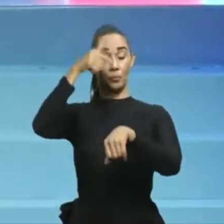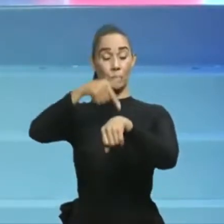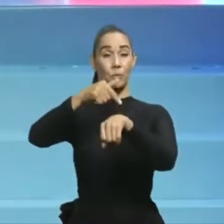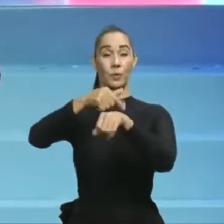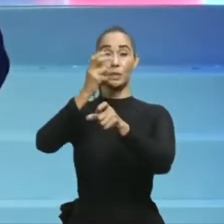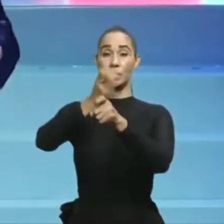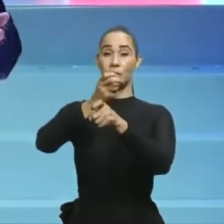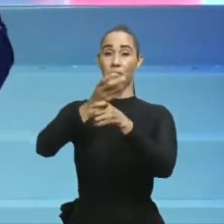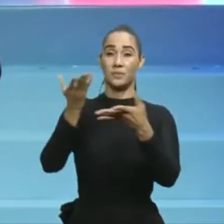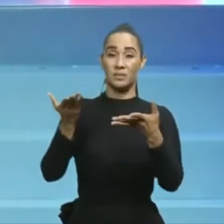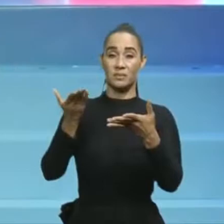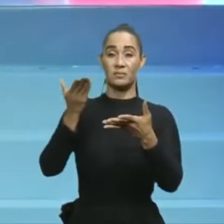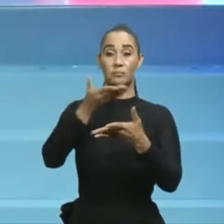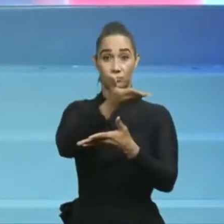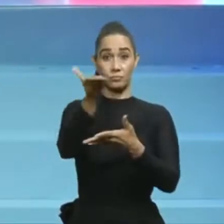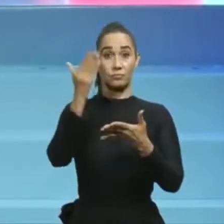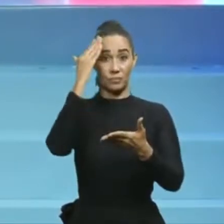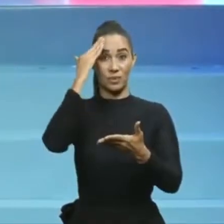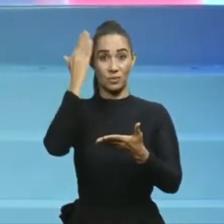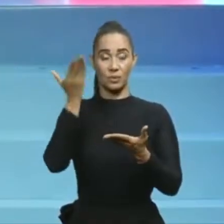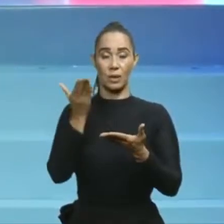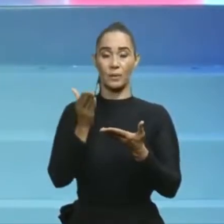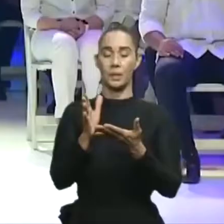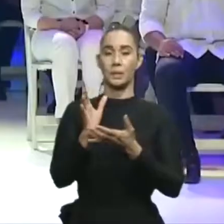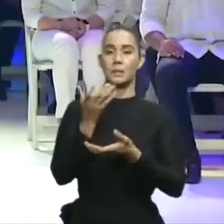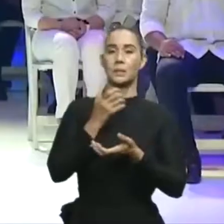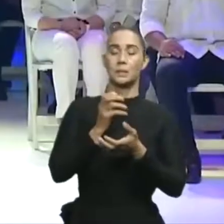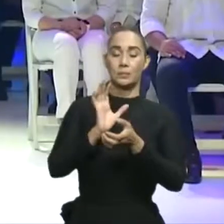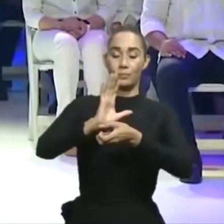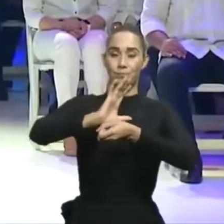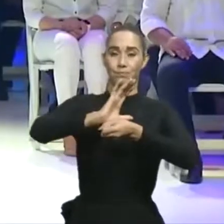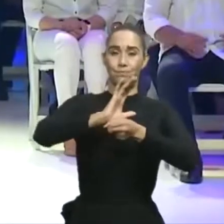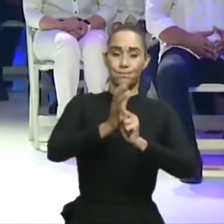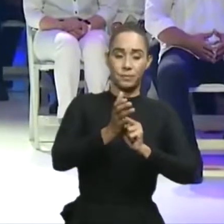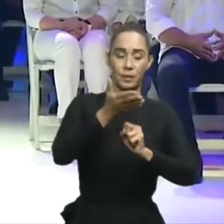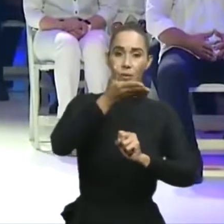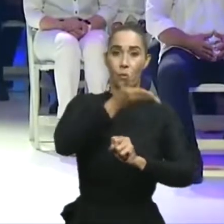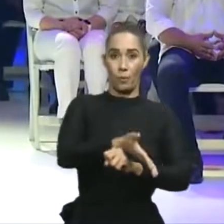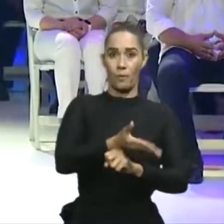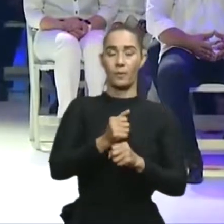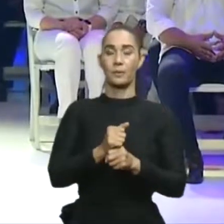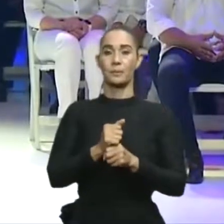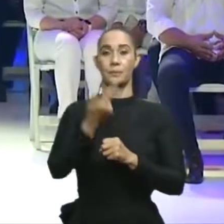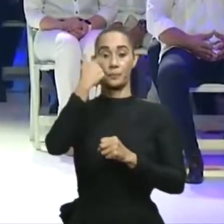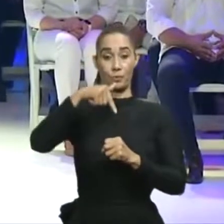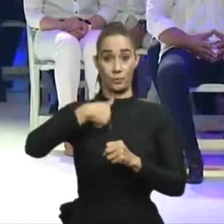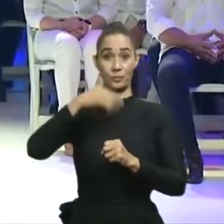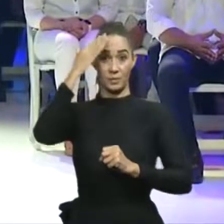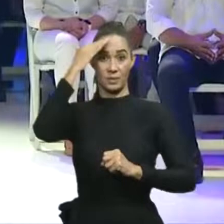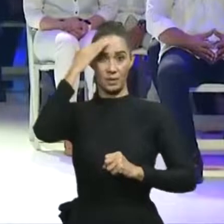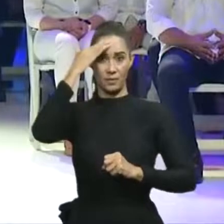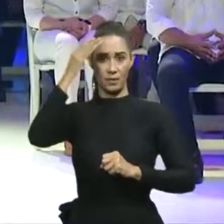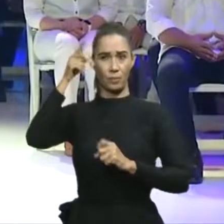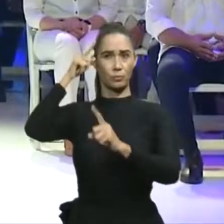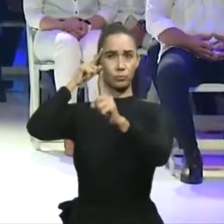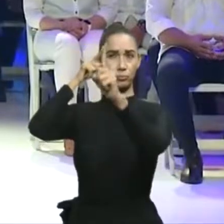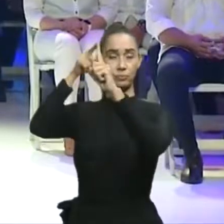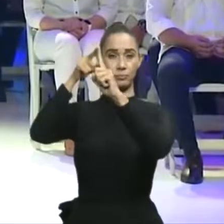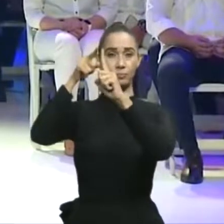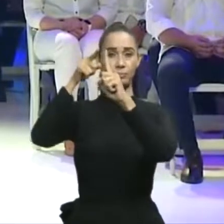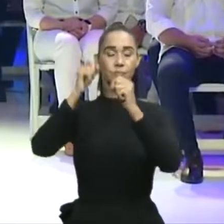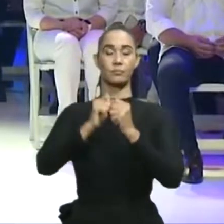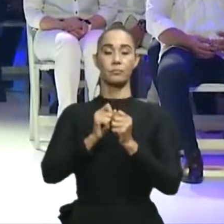todos ustedes lo saben en medio de una pandemia pero teníamos muy claros nuestros objetivos solo así